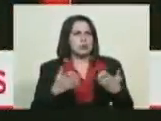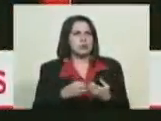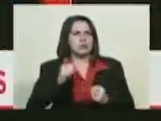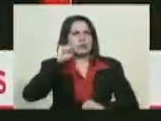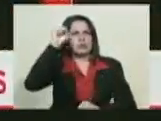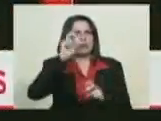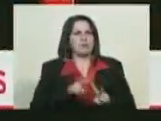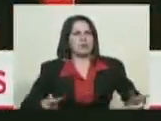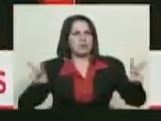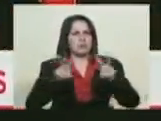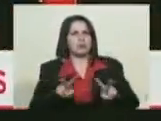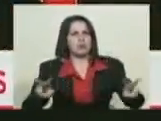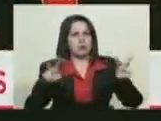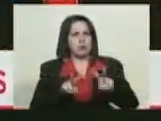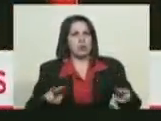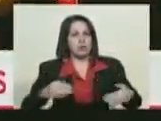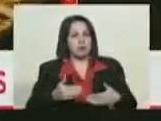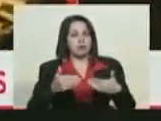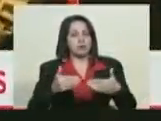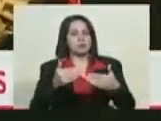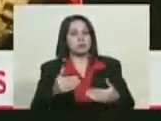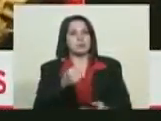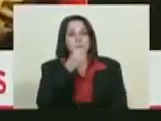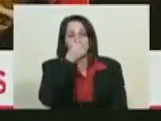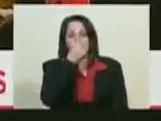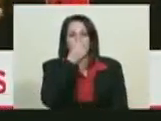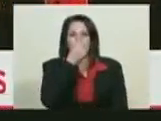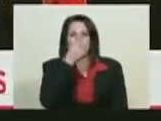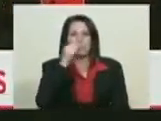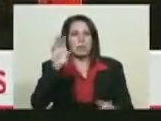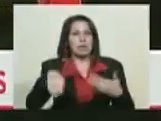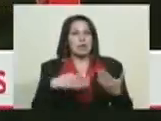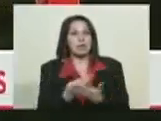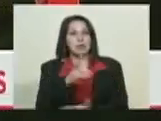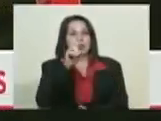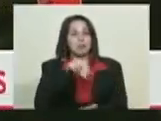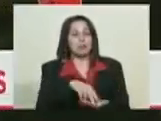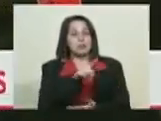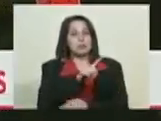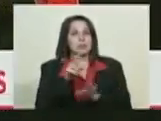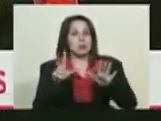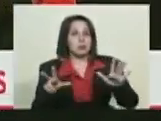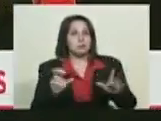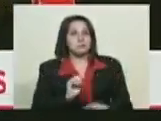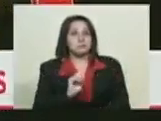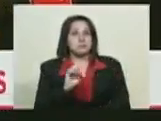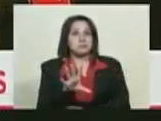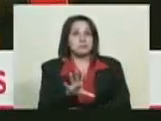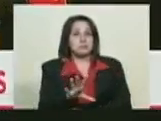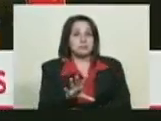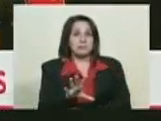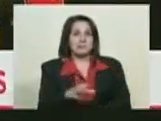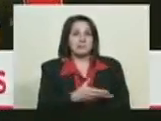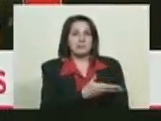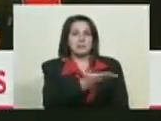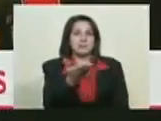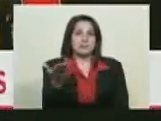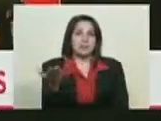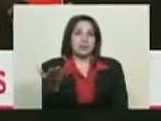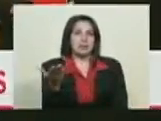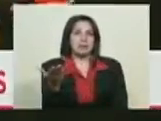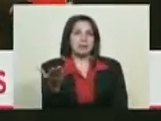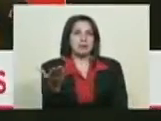victoria para avanzar hacia el 2018. Y ese mensaje se los doy.